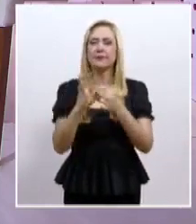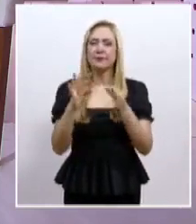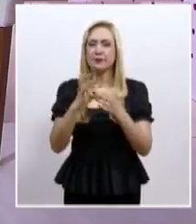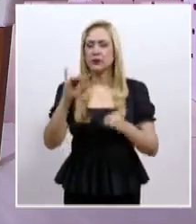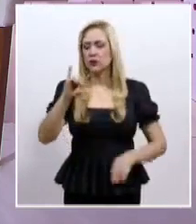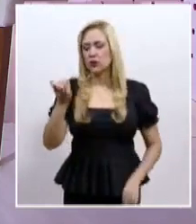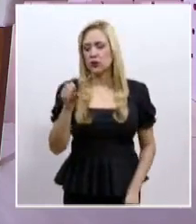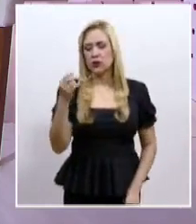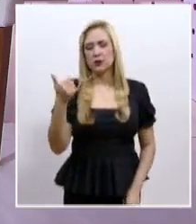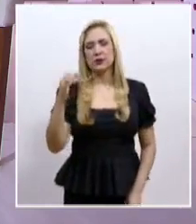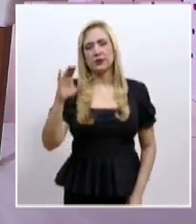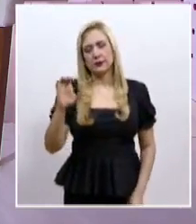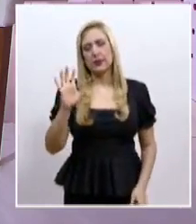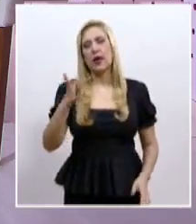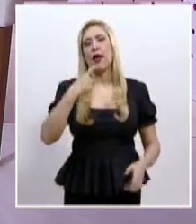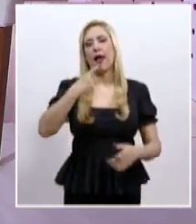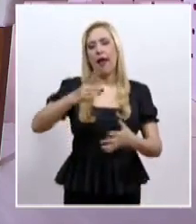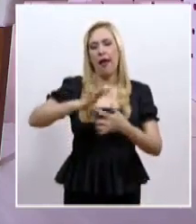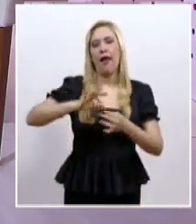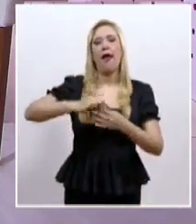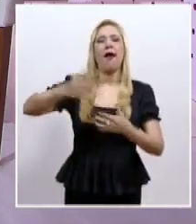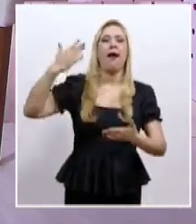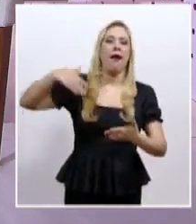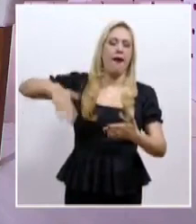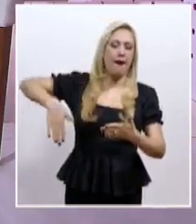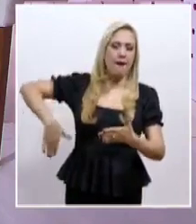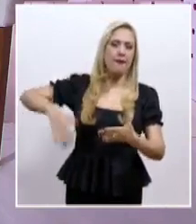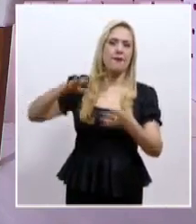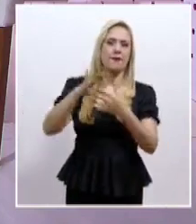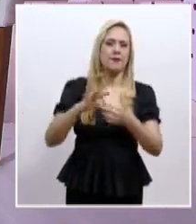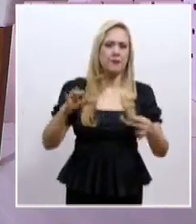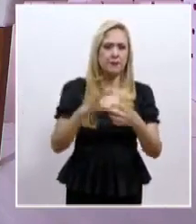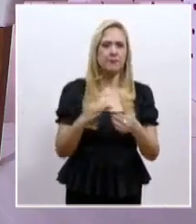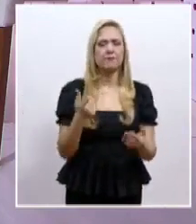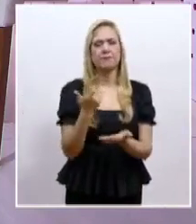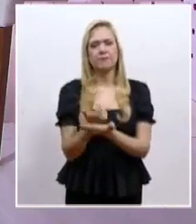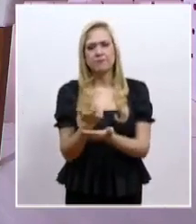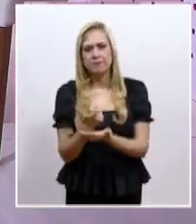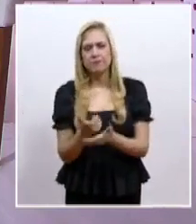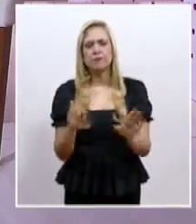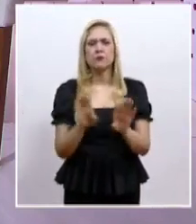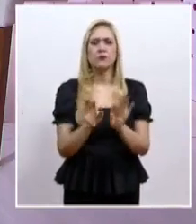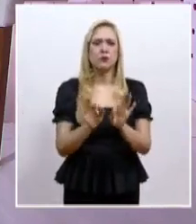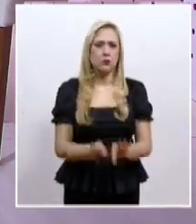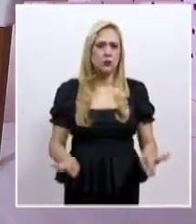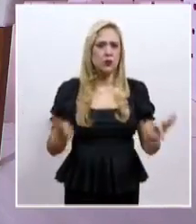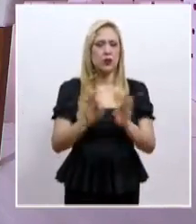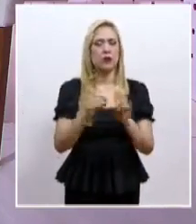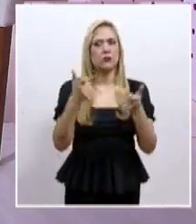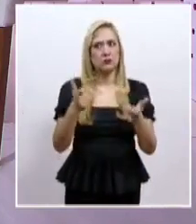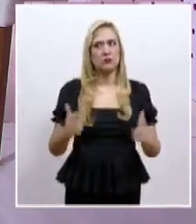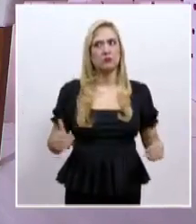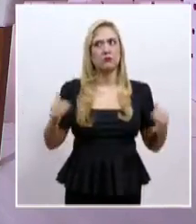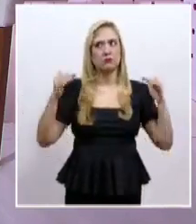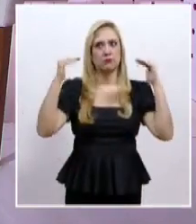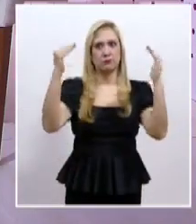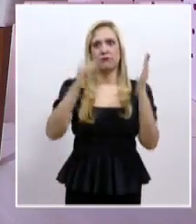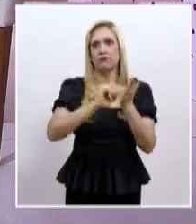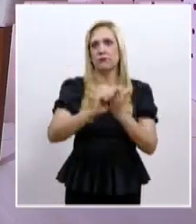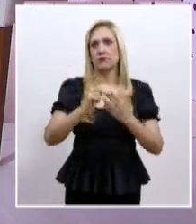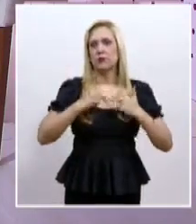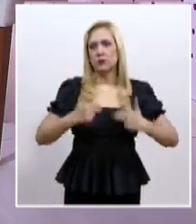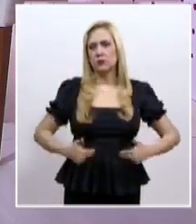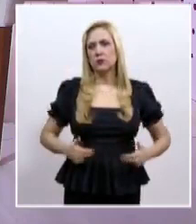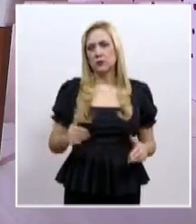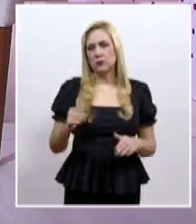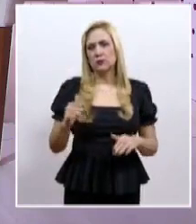hemos hablado, bueno, ya hemos mencionado ya, pero la noción de estabilidad macroeconómica y la importancia del desarrollo económico para los derechos humanos, ¿nos lo puedes